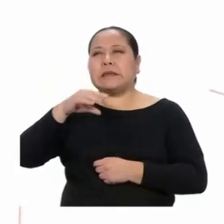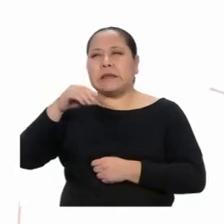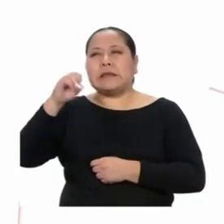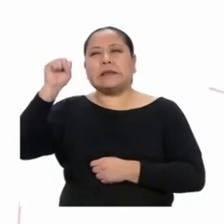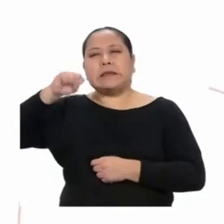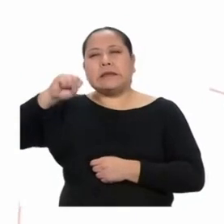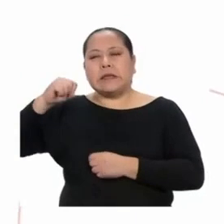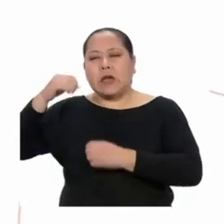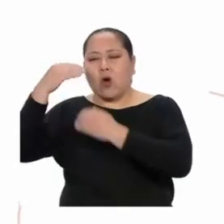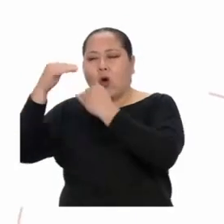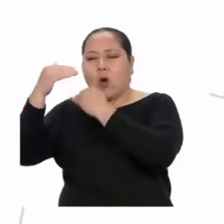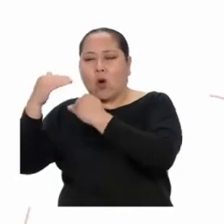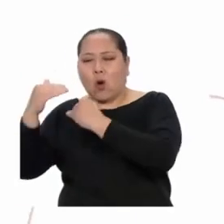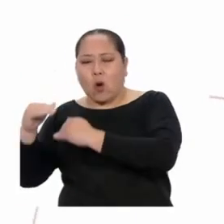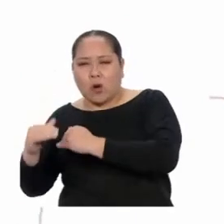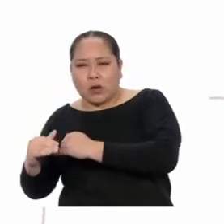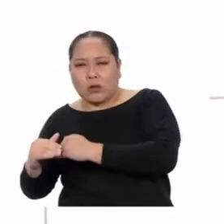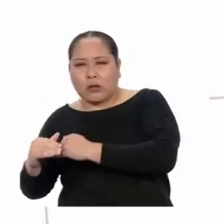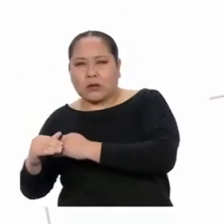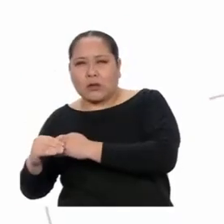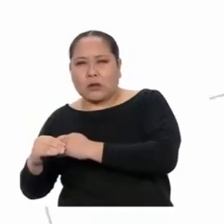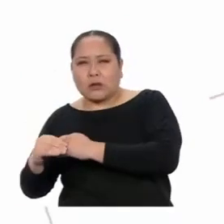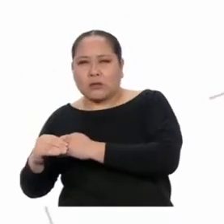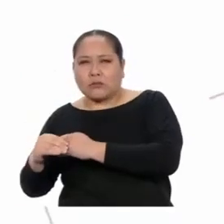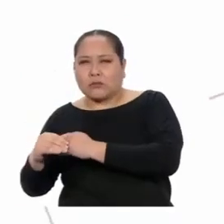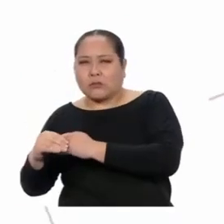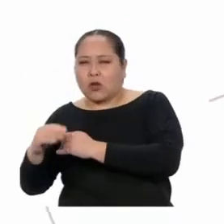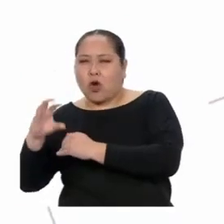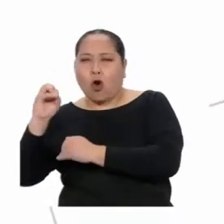asunto. ¿Cualitativa ordinal?